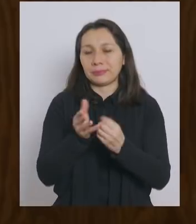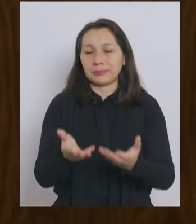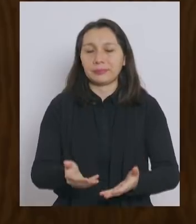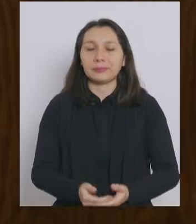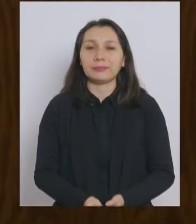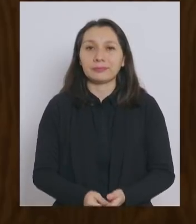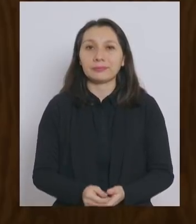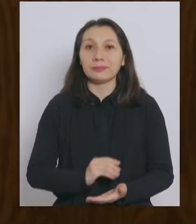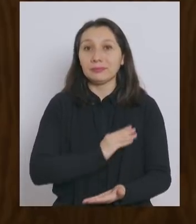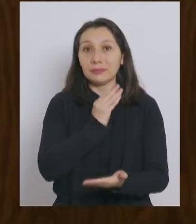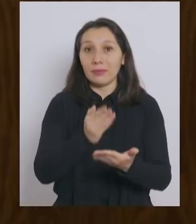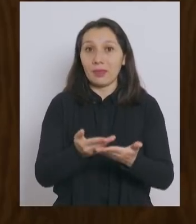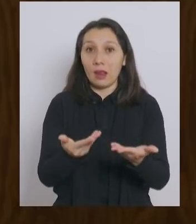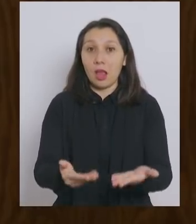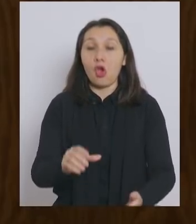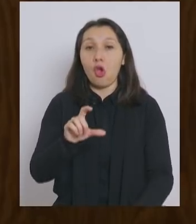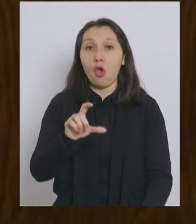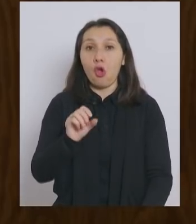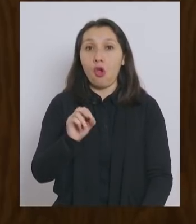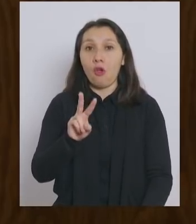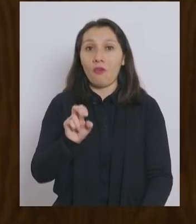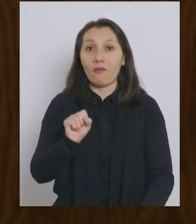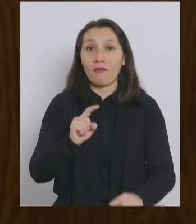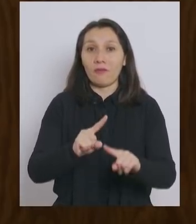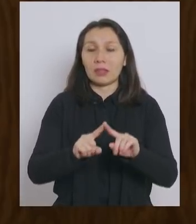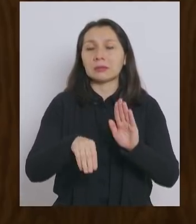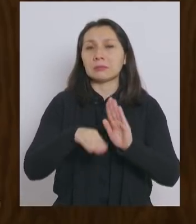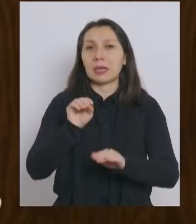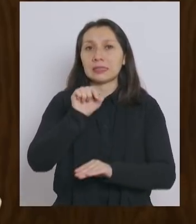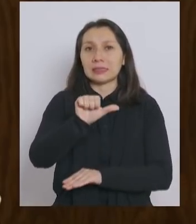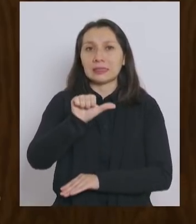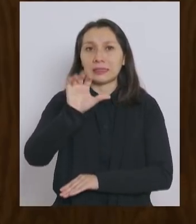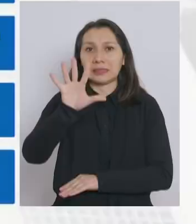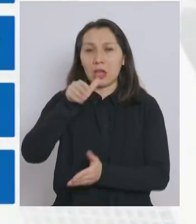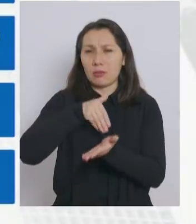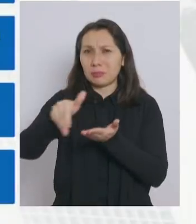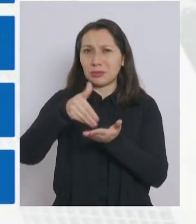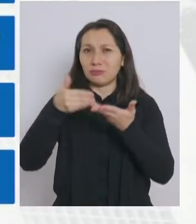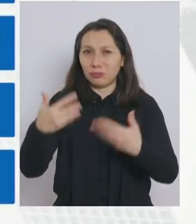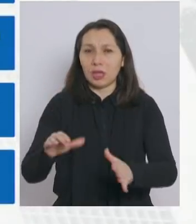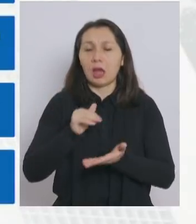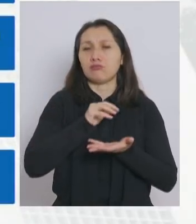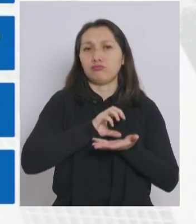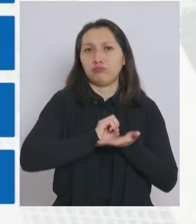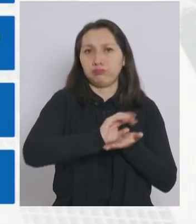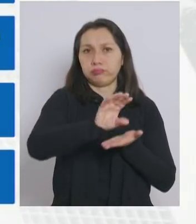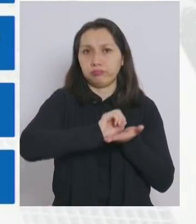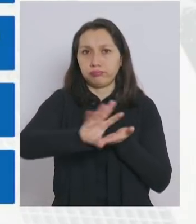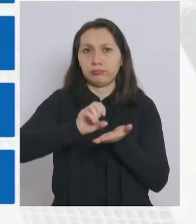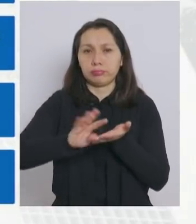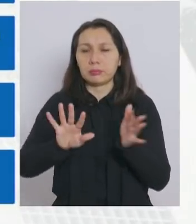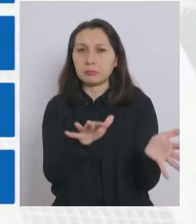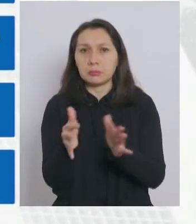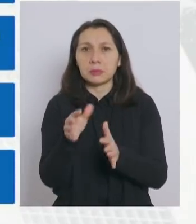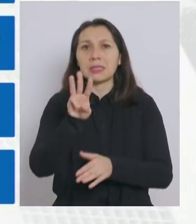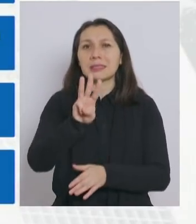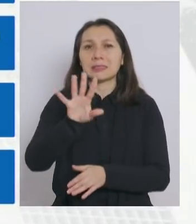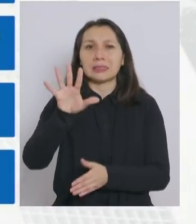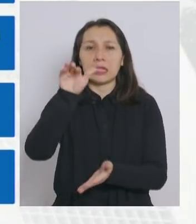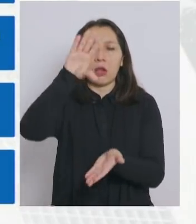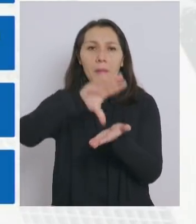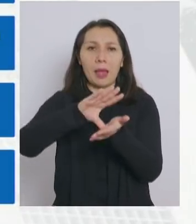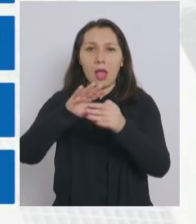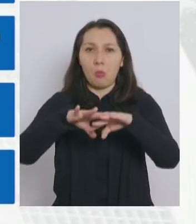Hasta el momento, COVAX ha distribuido más de 65 millones de vacunas en al menos 35 países